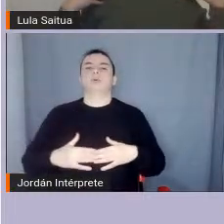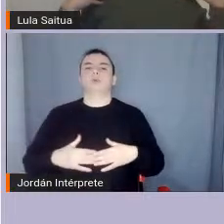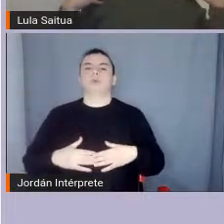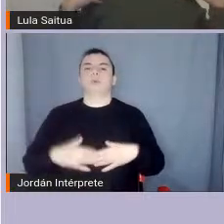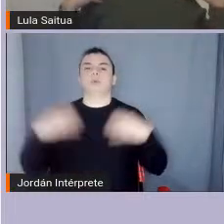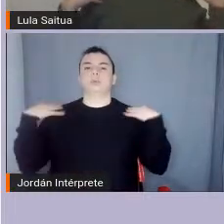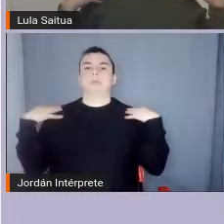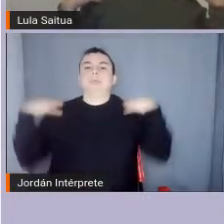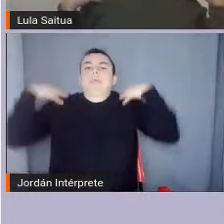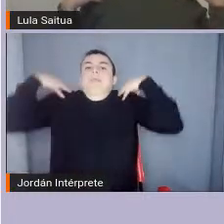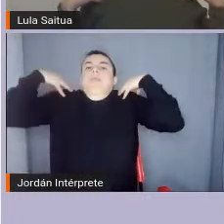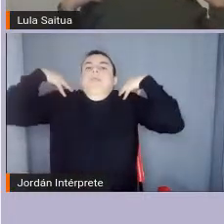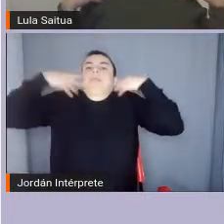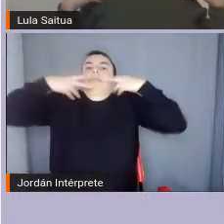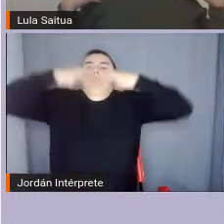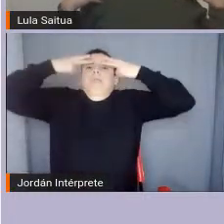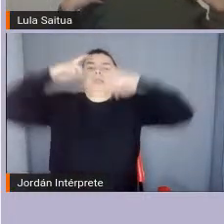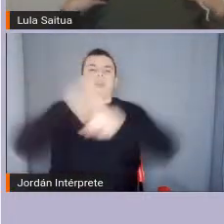los hombros